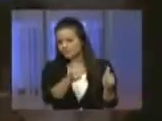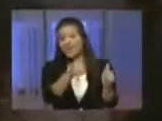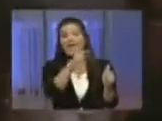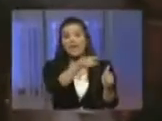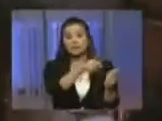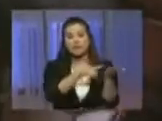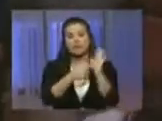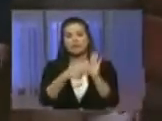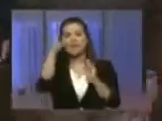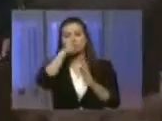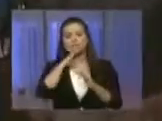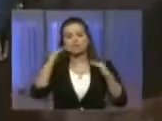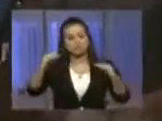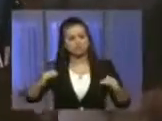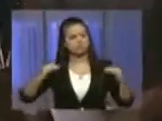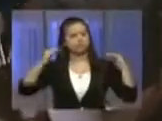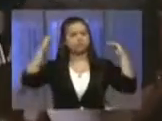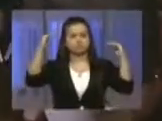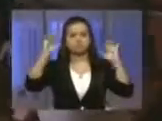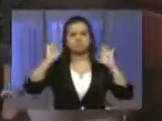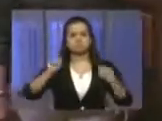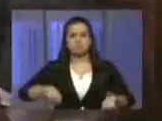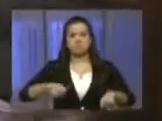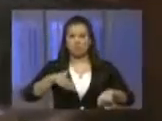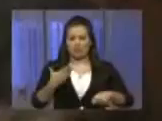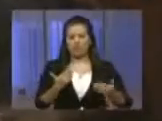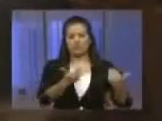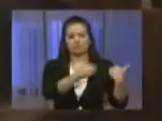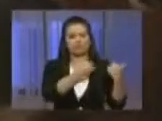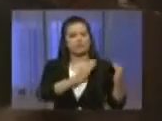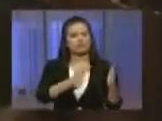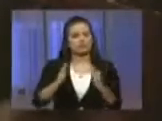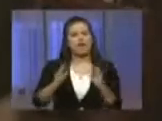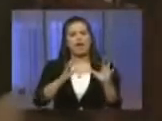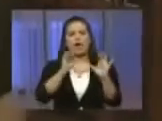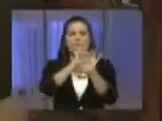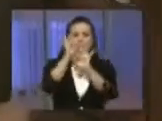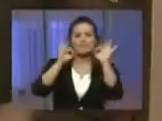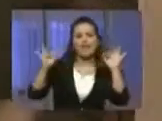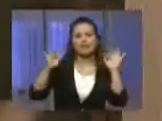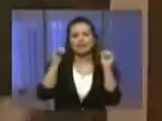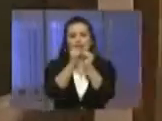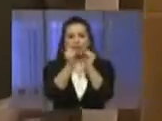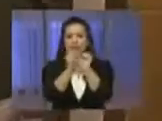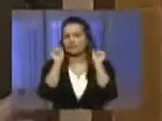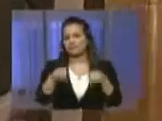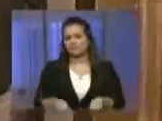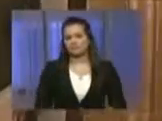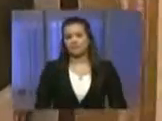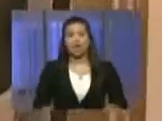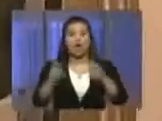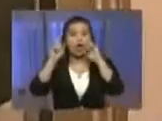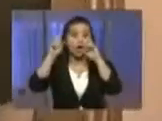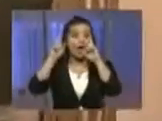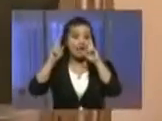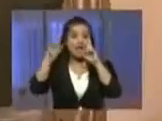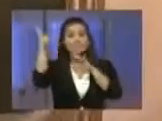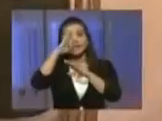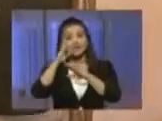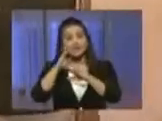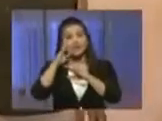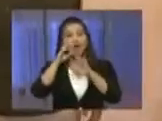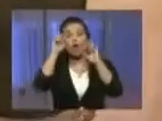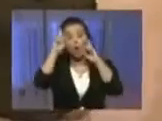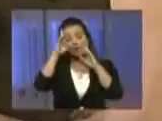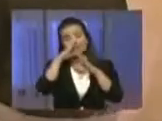altura de estos juegos olímpicos Y de lo que se le presente al mundo Ojalá Brasil reencuentre su camino